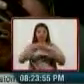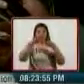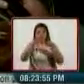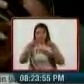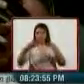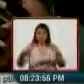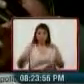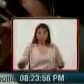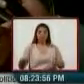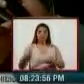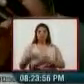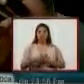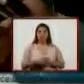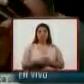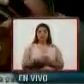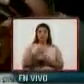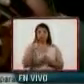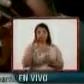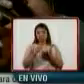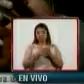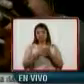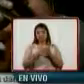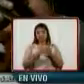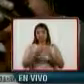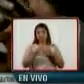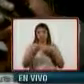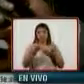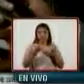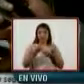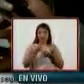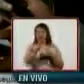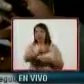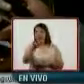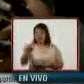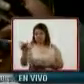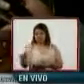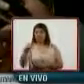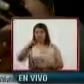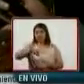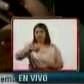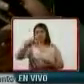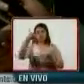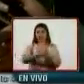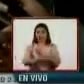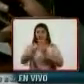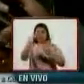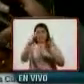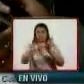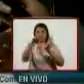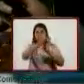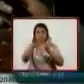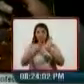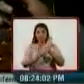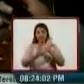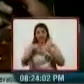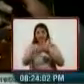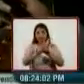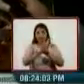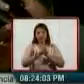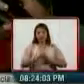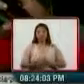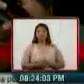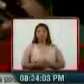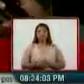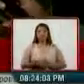y utilicen los recursos materiales y humanos necesarios en el marco de la Constitución y la ley, por supuesto, a fin